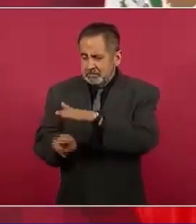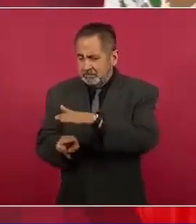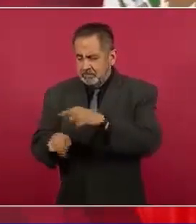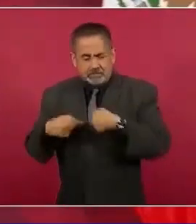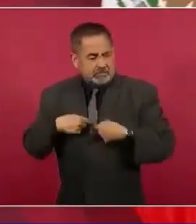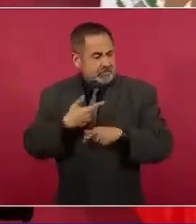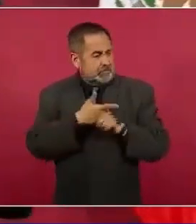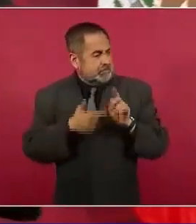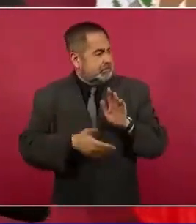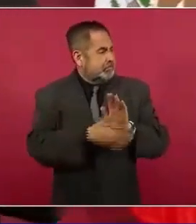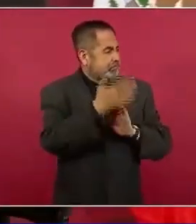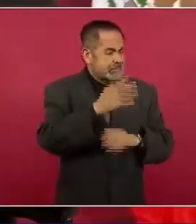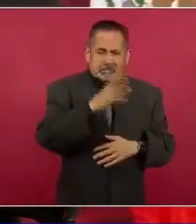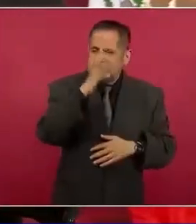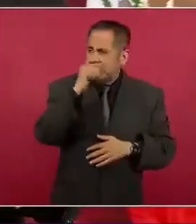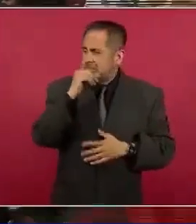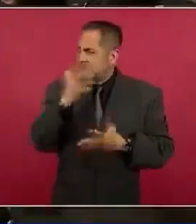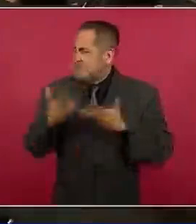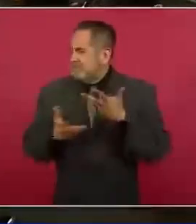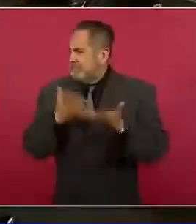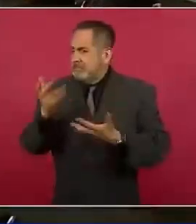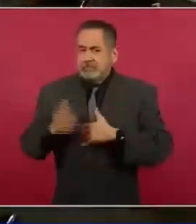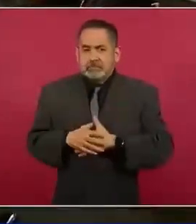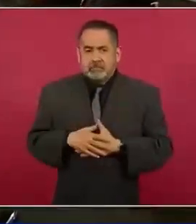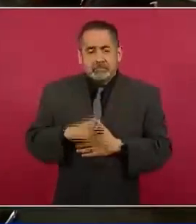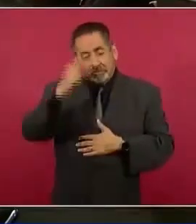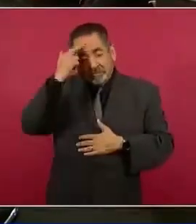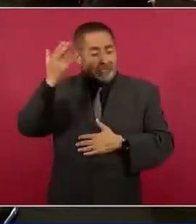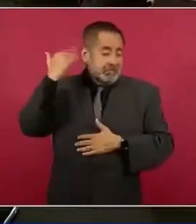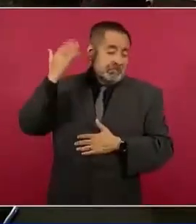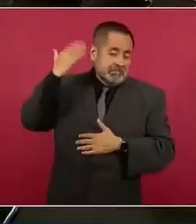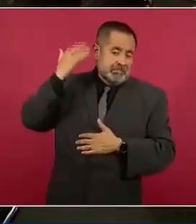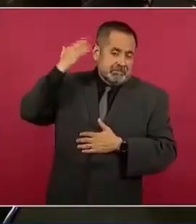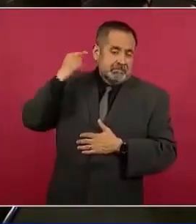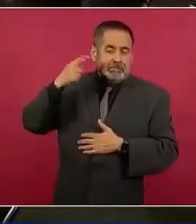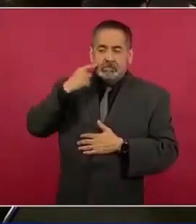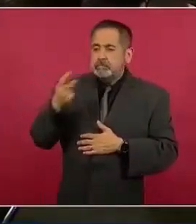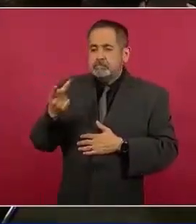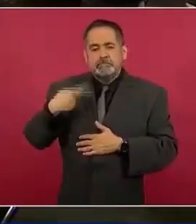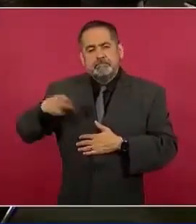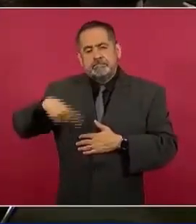Hasta para casarse se tenía que pedir permiso al amo.